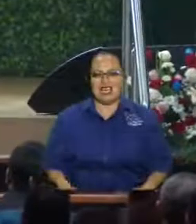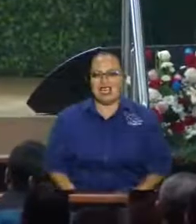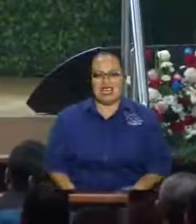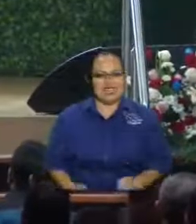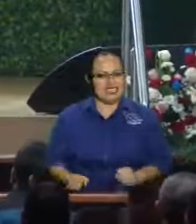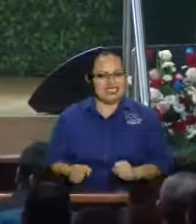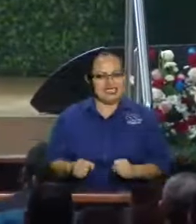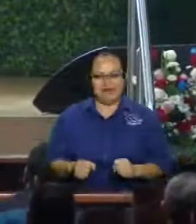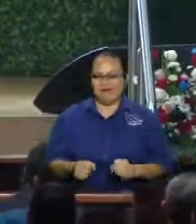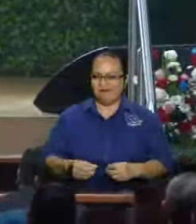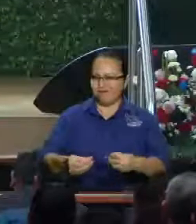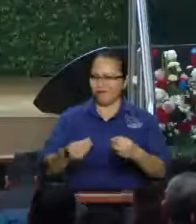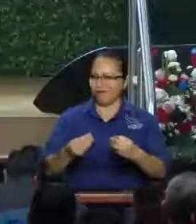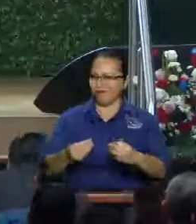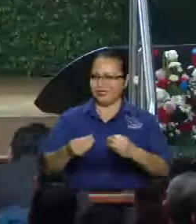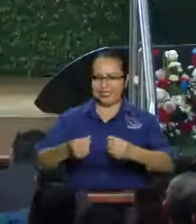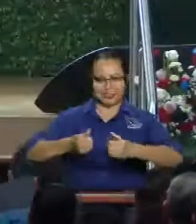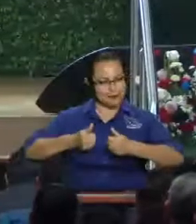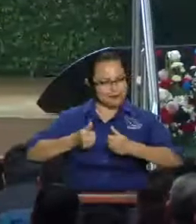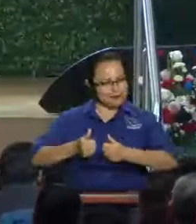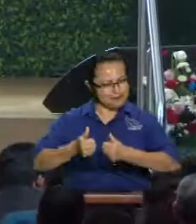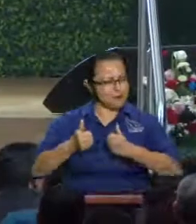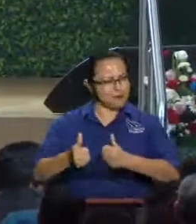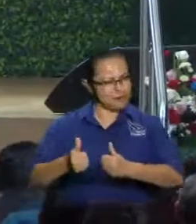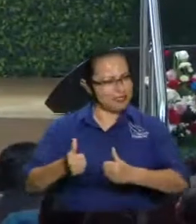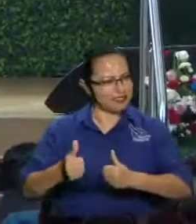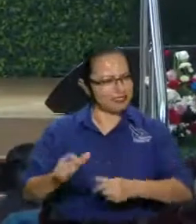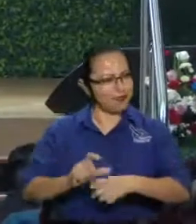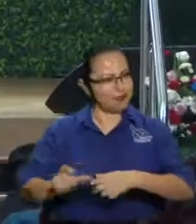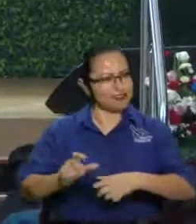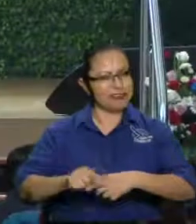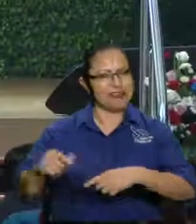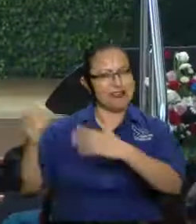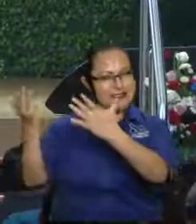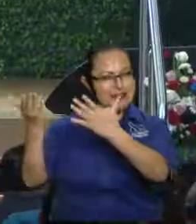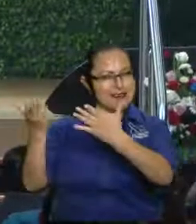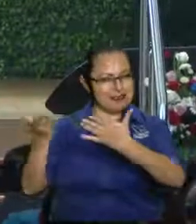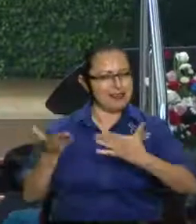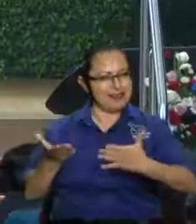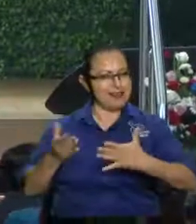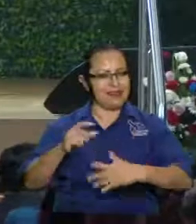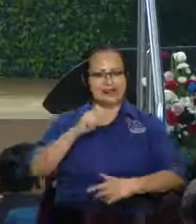Espero no ser exagerado, pero es interminable los beneficios que trae la Santa Cena.